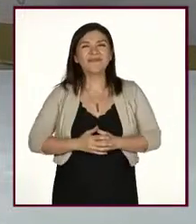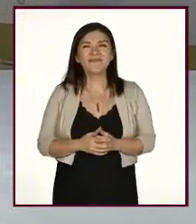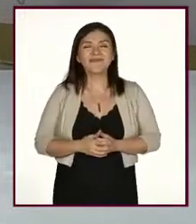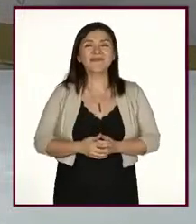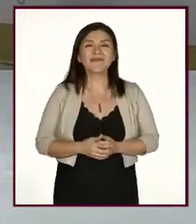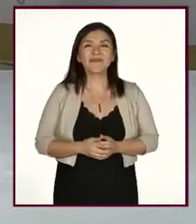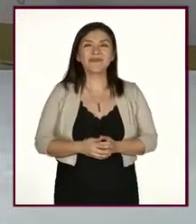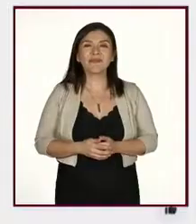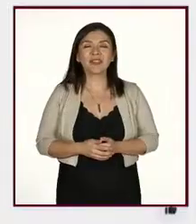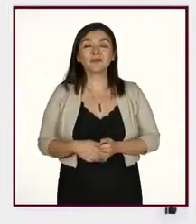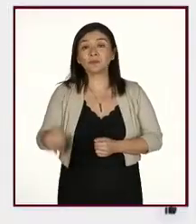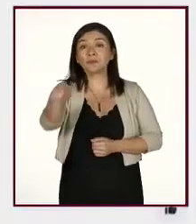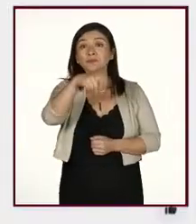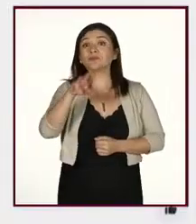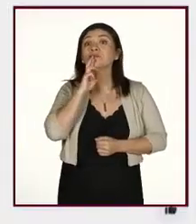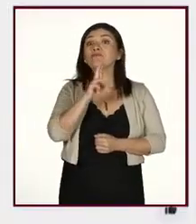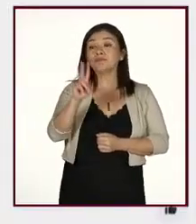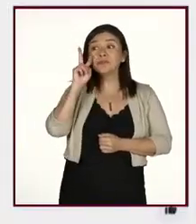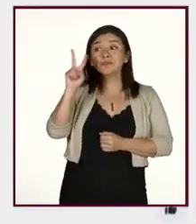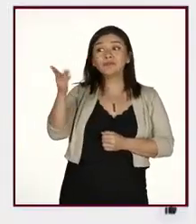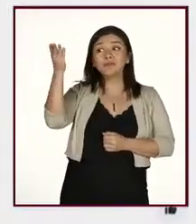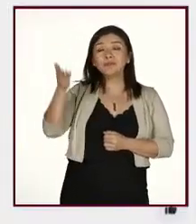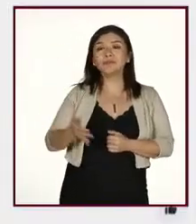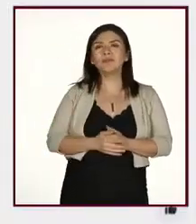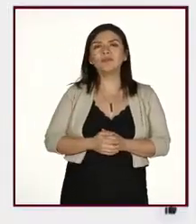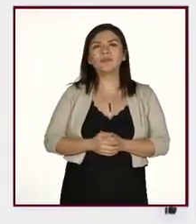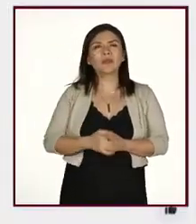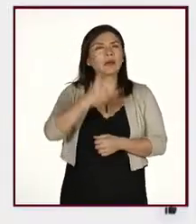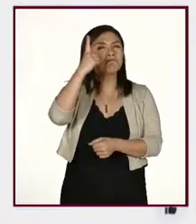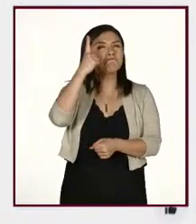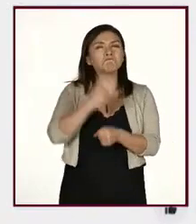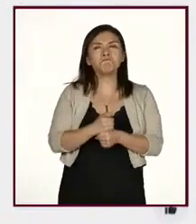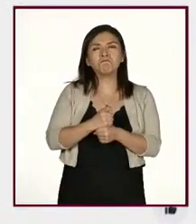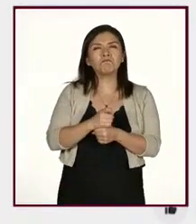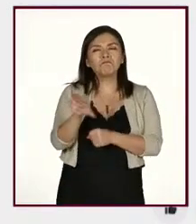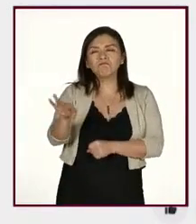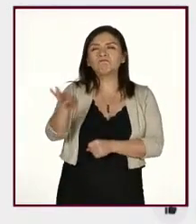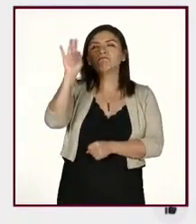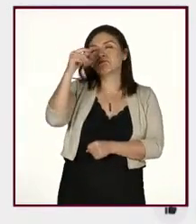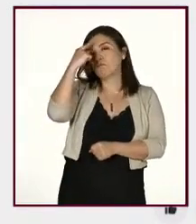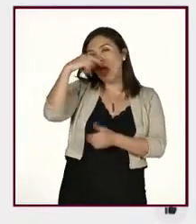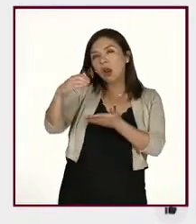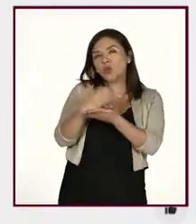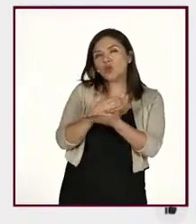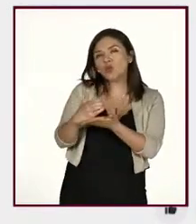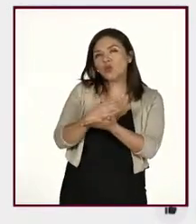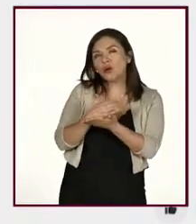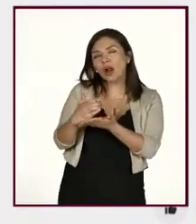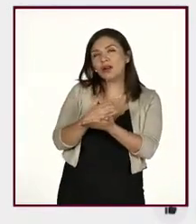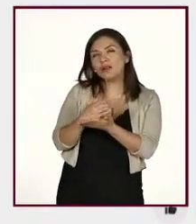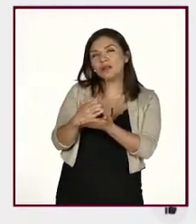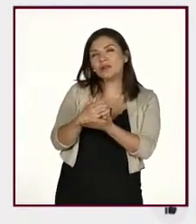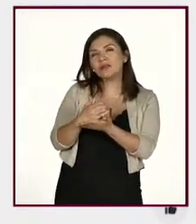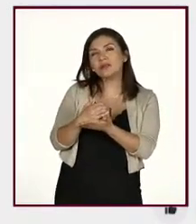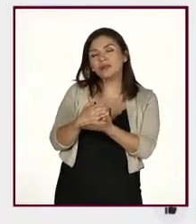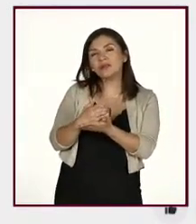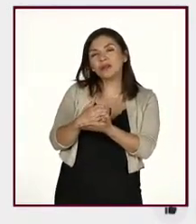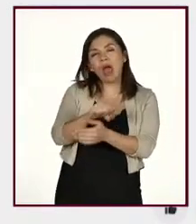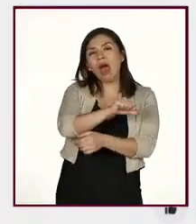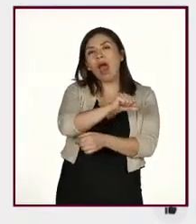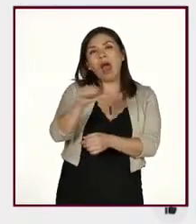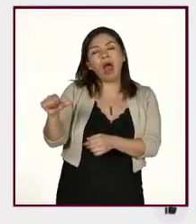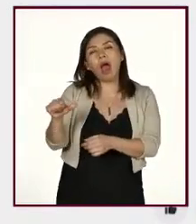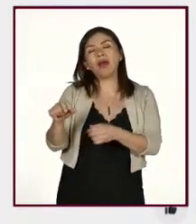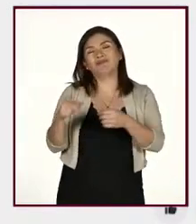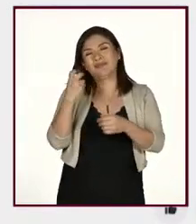Sí, Vamos acompáñenme a eso. ver lo que ustedes contestaron. ¿Cuál es la primera elección de tratamiento para